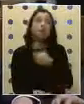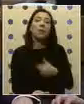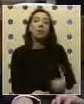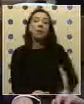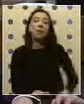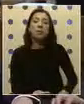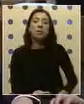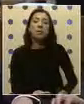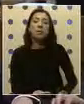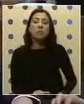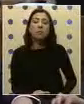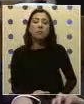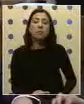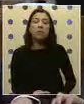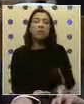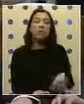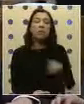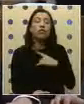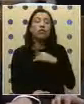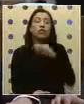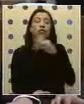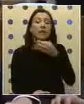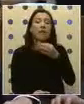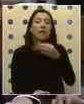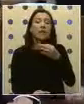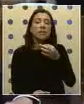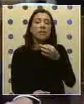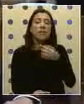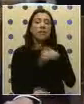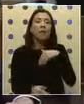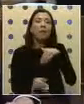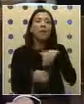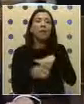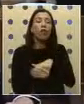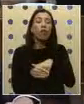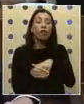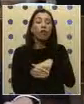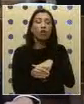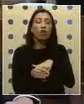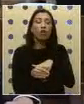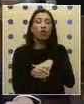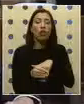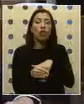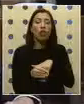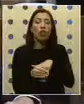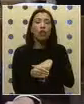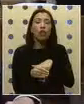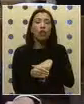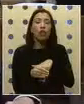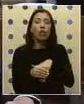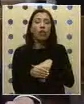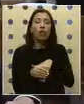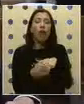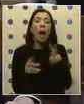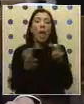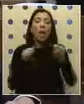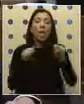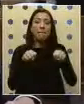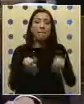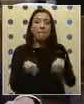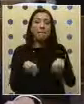Presidente, no alcancé a indicar la dirección de mi voto. Yo voy a